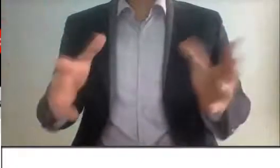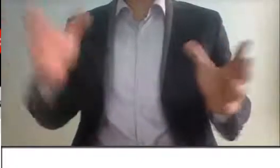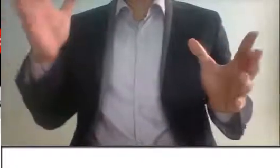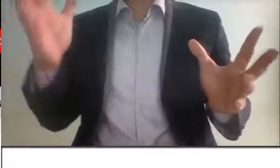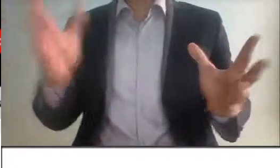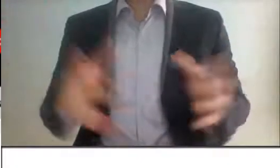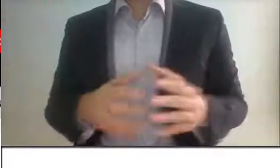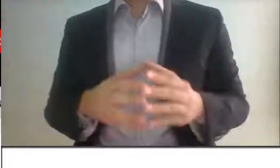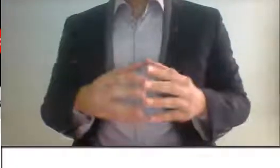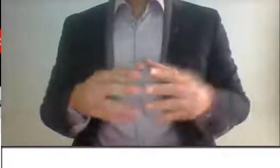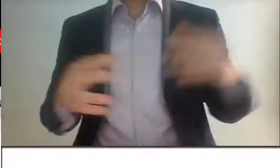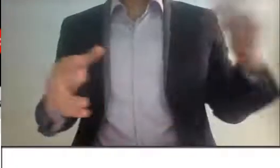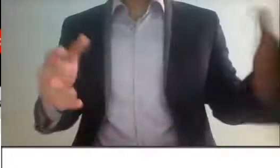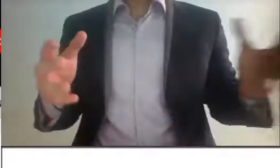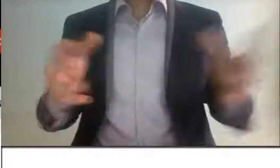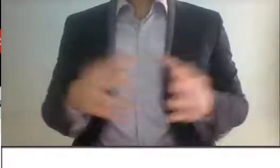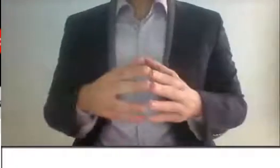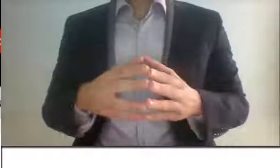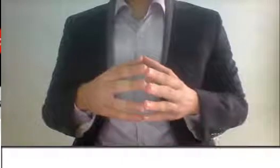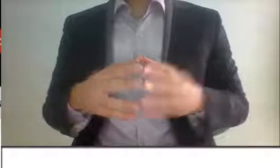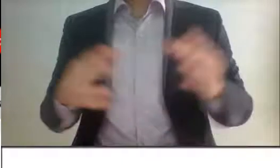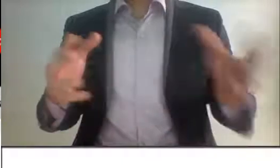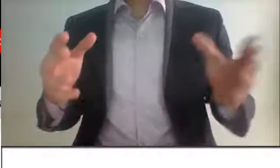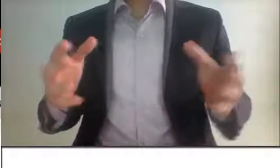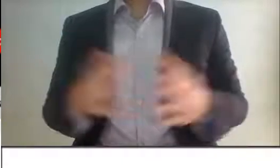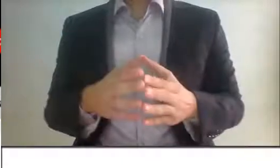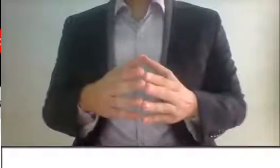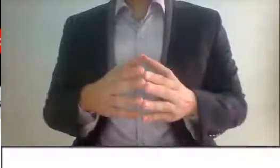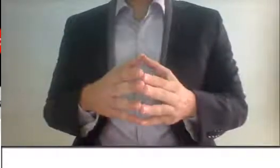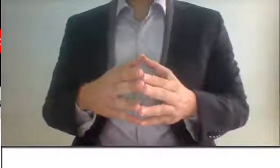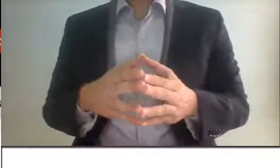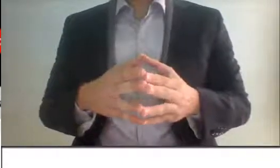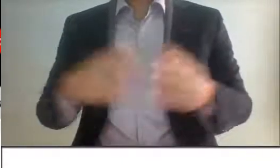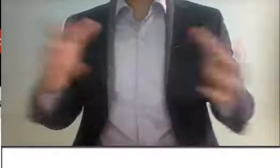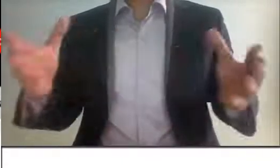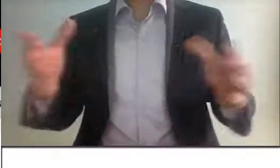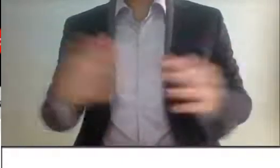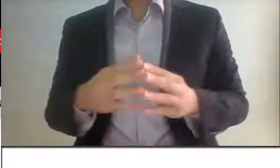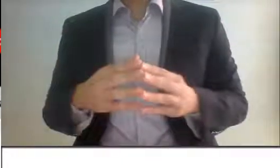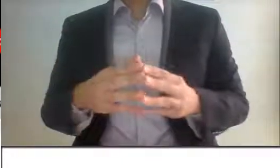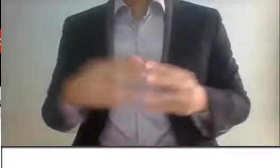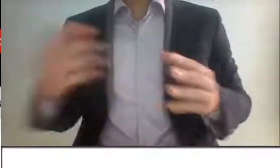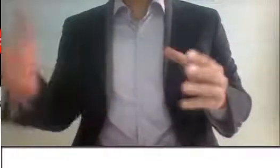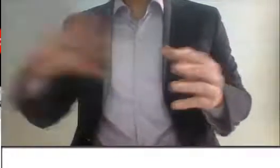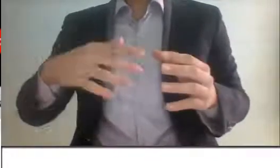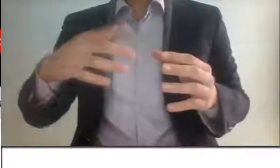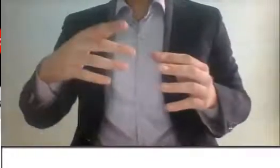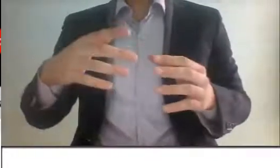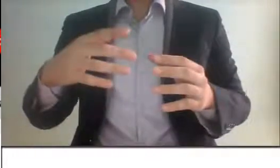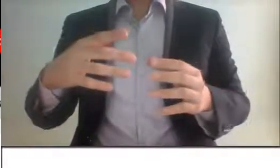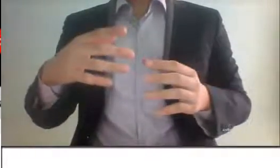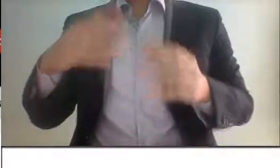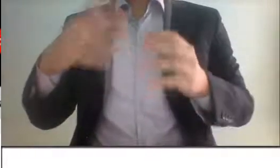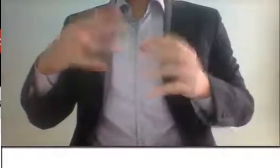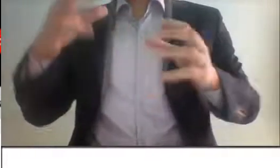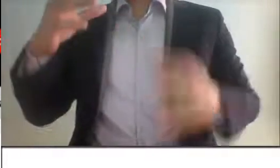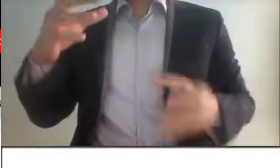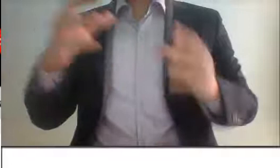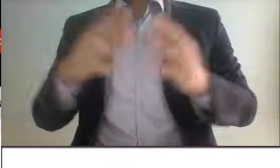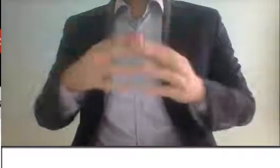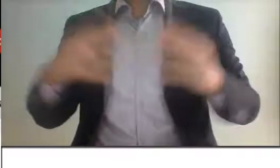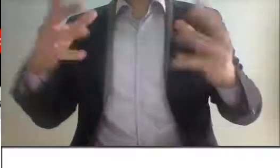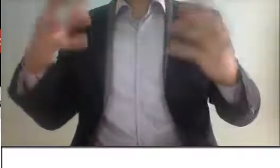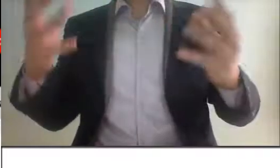poder, ese prismo, ese panismo, ese calderonismo tonto, lo que quiere regresar para seguir haciendo